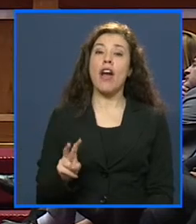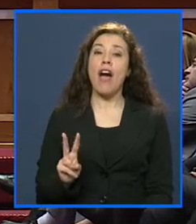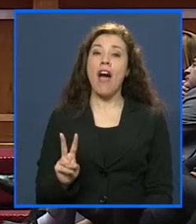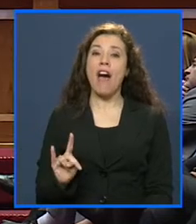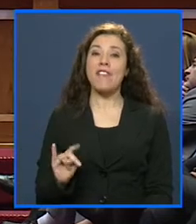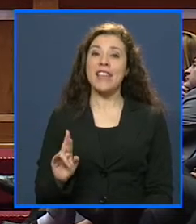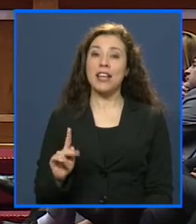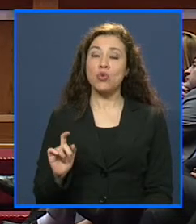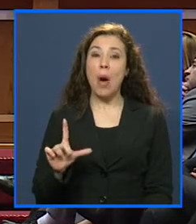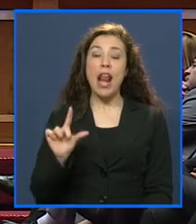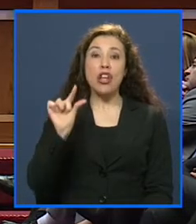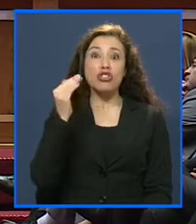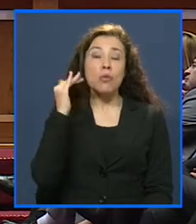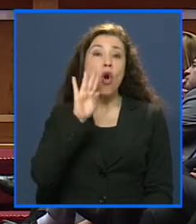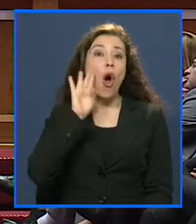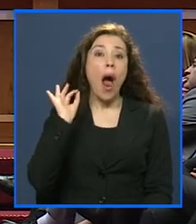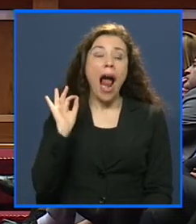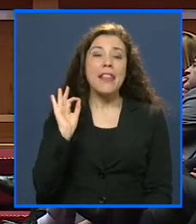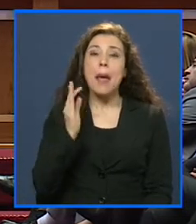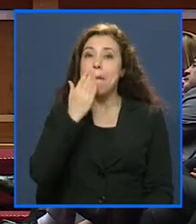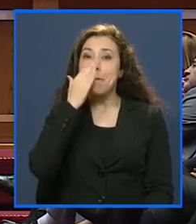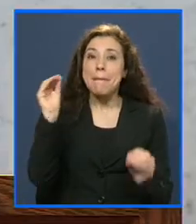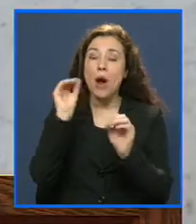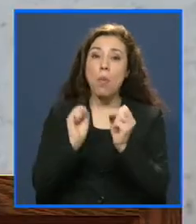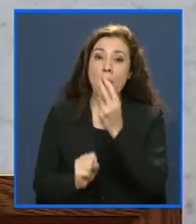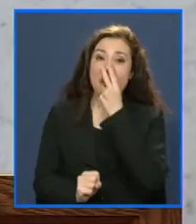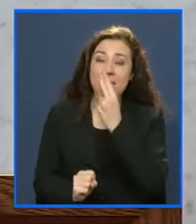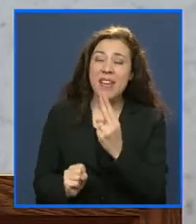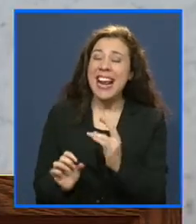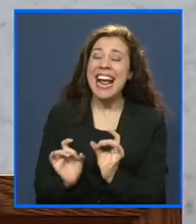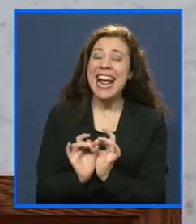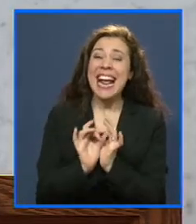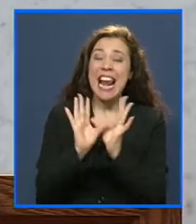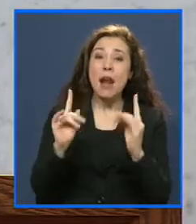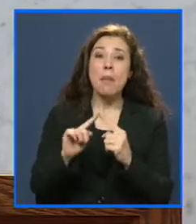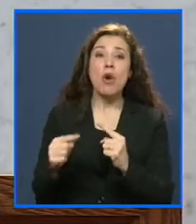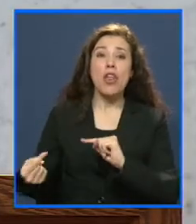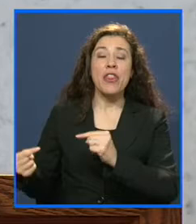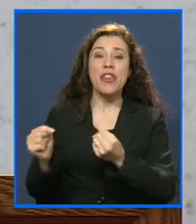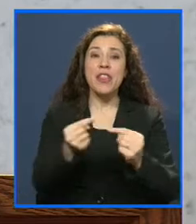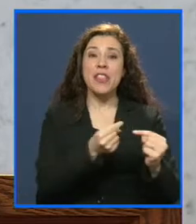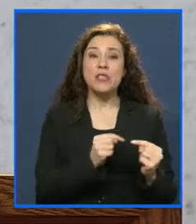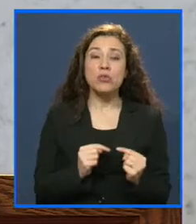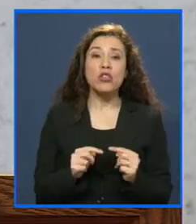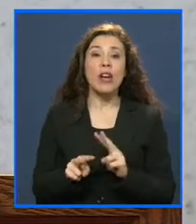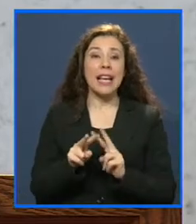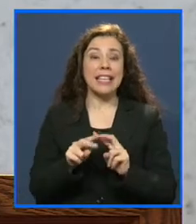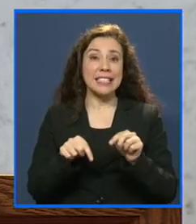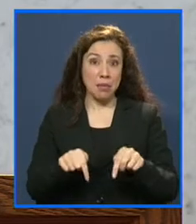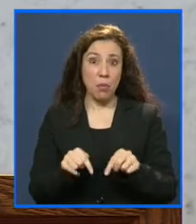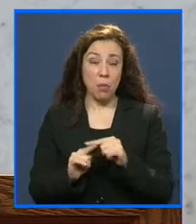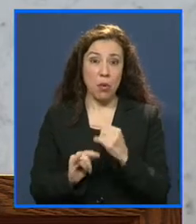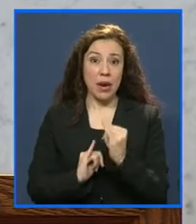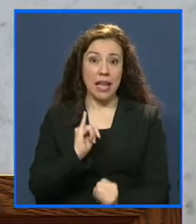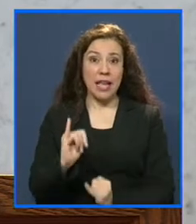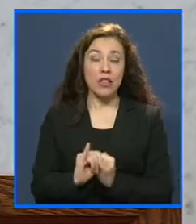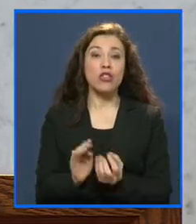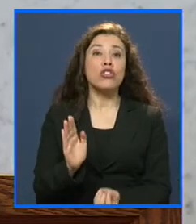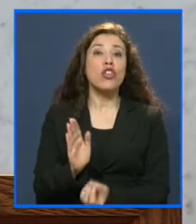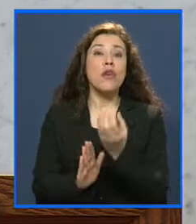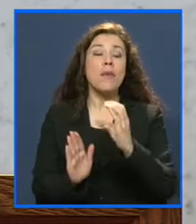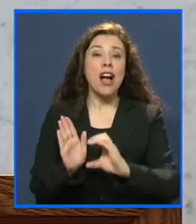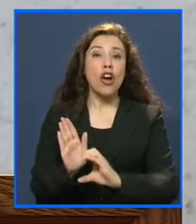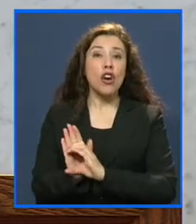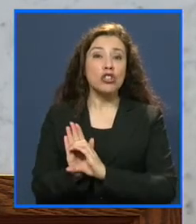sido recientemente actualizado y sus mejoras se puede observar en detalle a propósito de la discusión que hemos abierto en esta plaza sobre nueva constitución